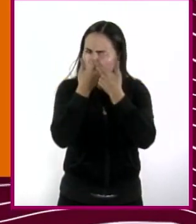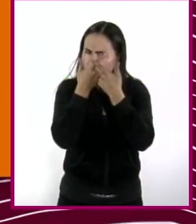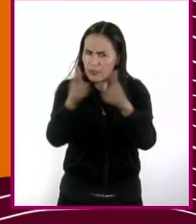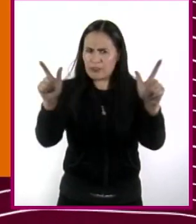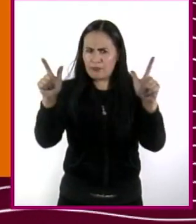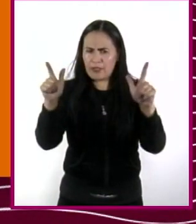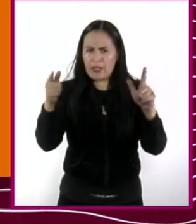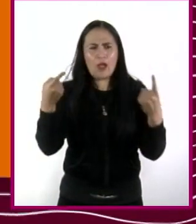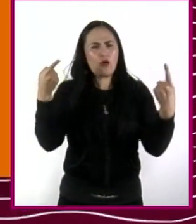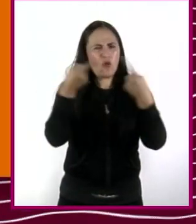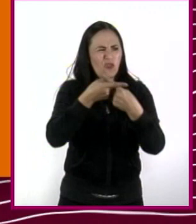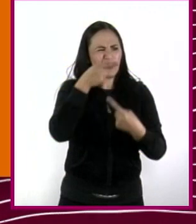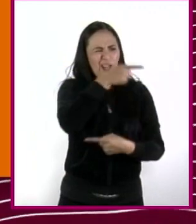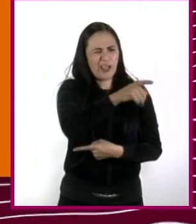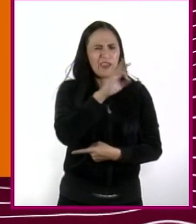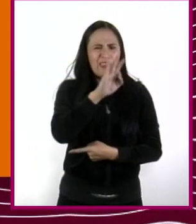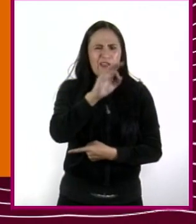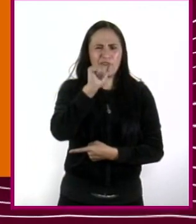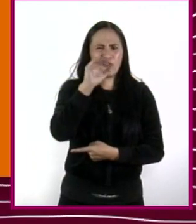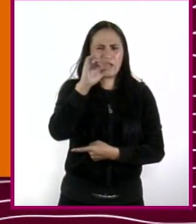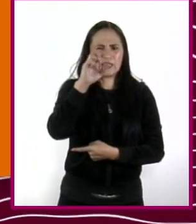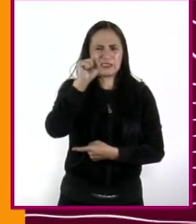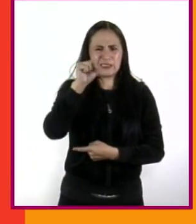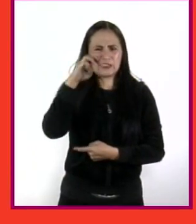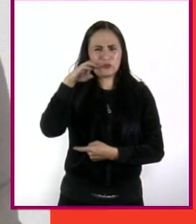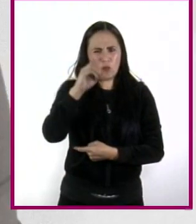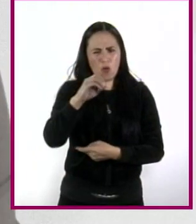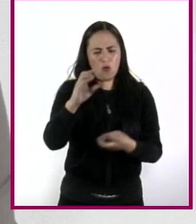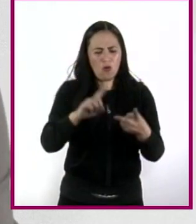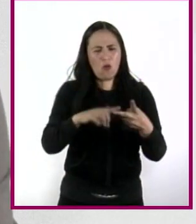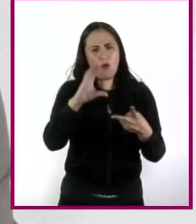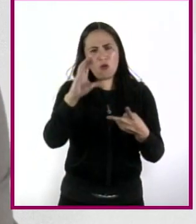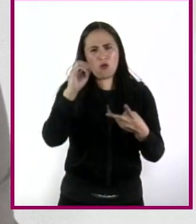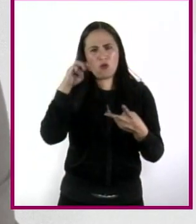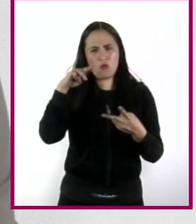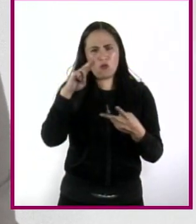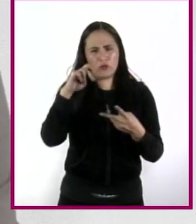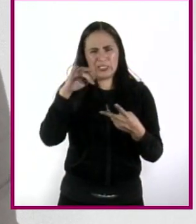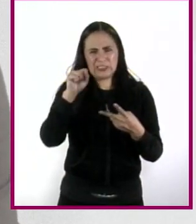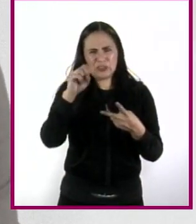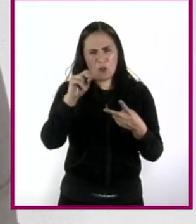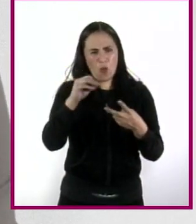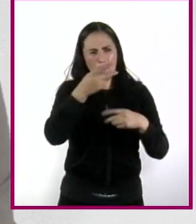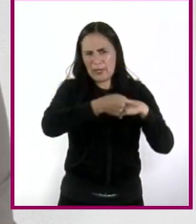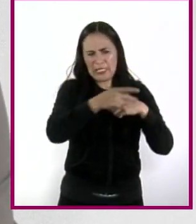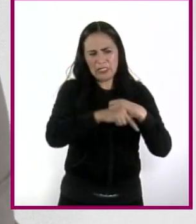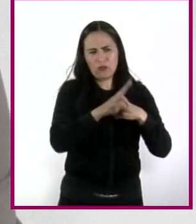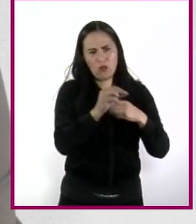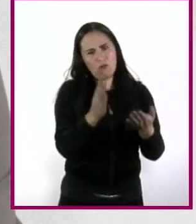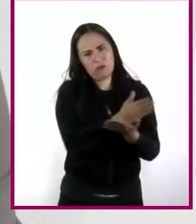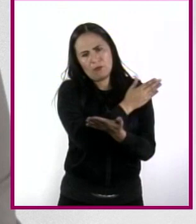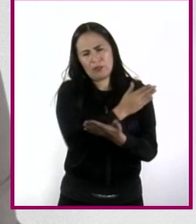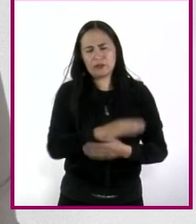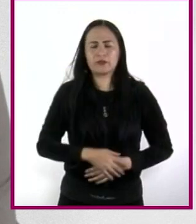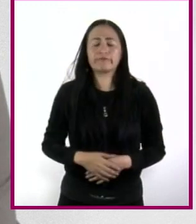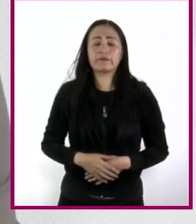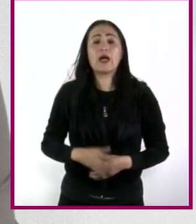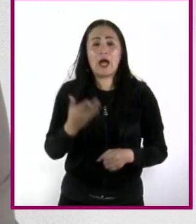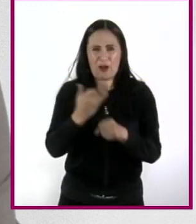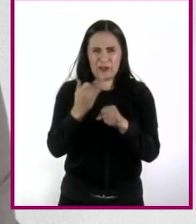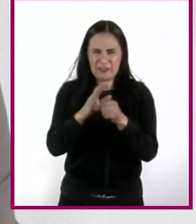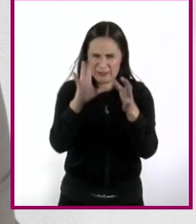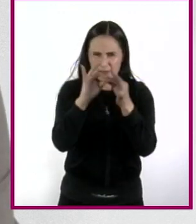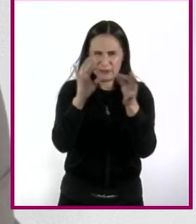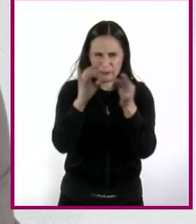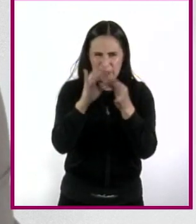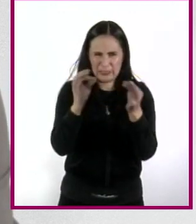los peligros del fascismo y del comunismo. Es momento de recapitular un poco sobre lo que acabamos de ver para aclarar lo que